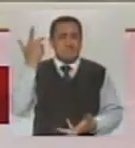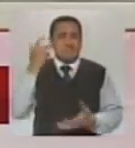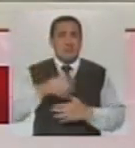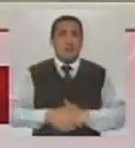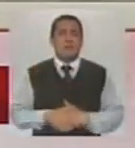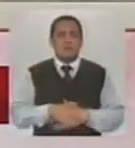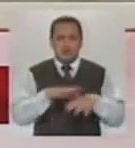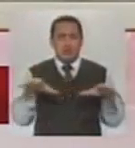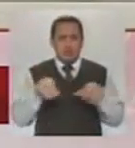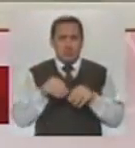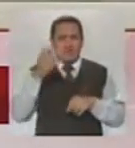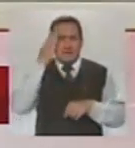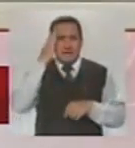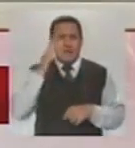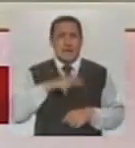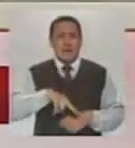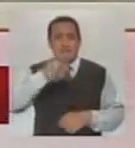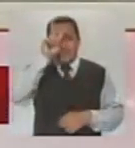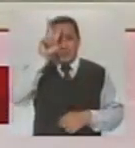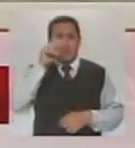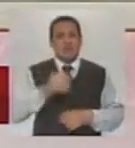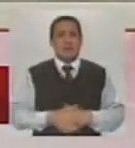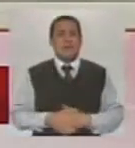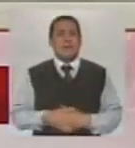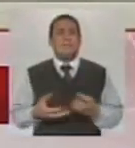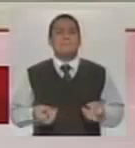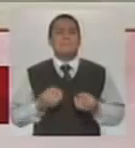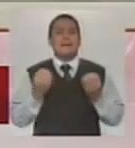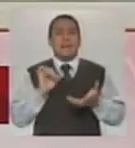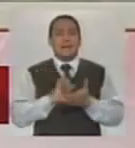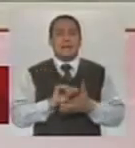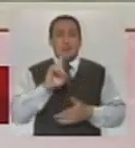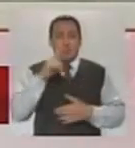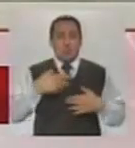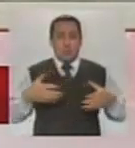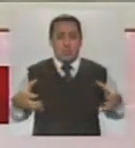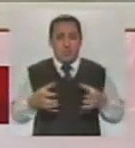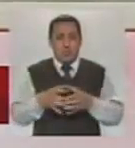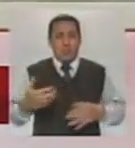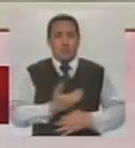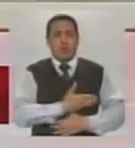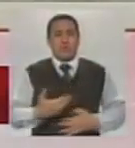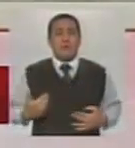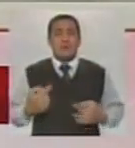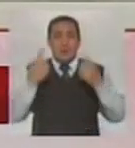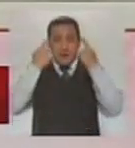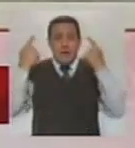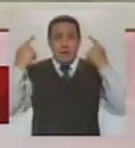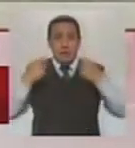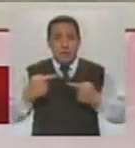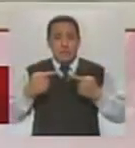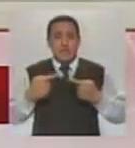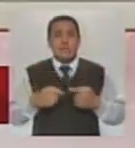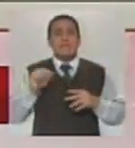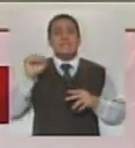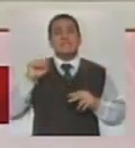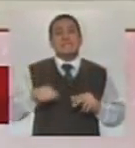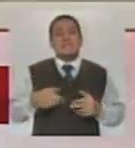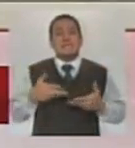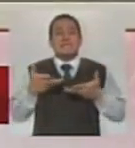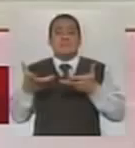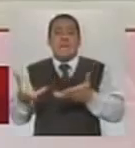en el Perú que para que un gobierno tome la decisión de si indulta